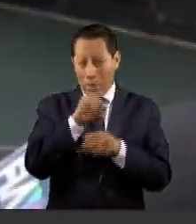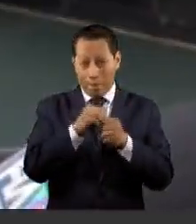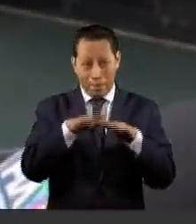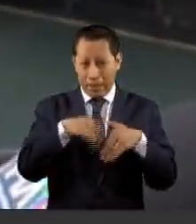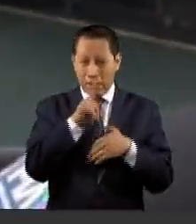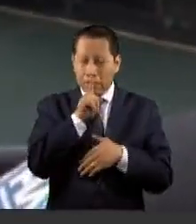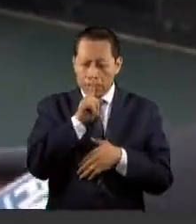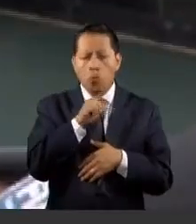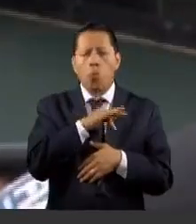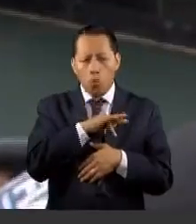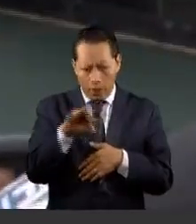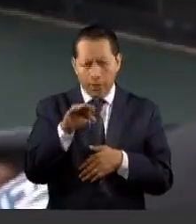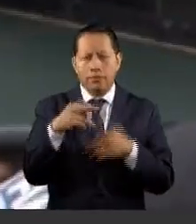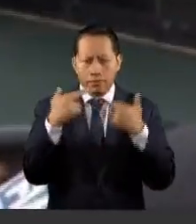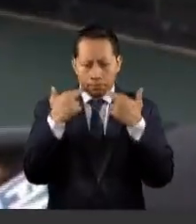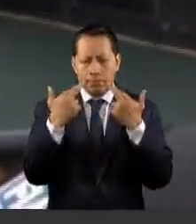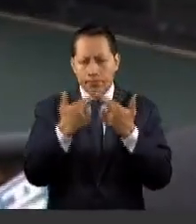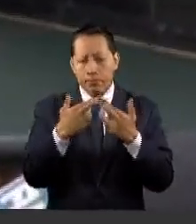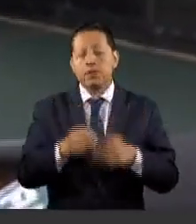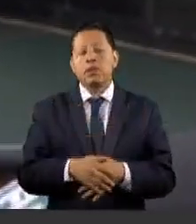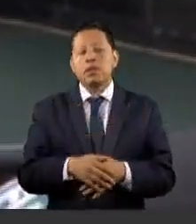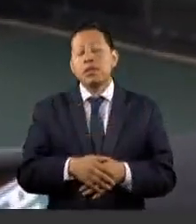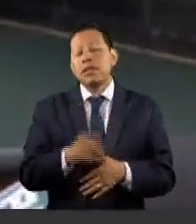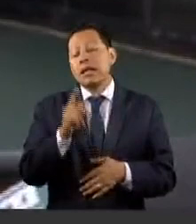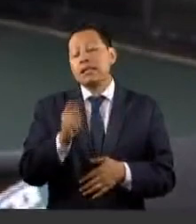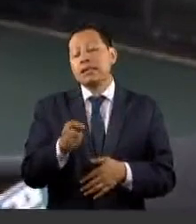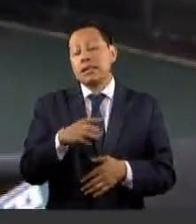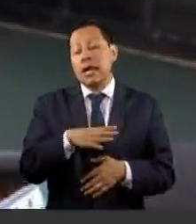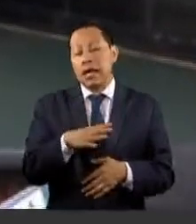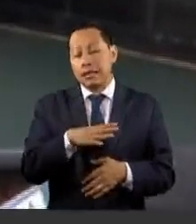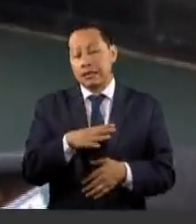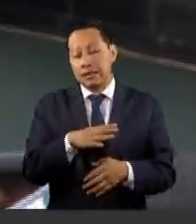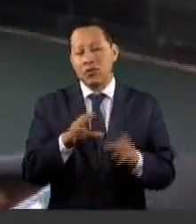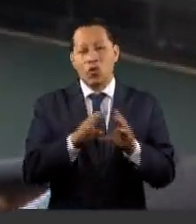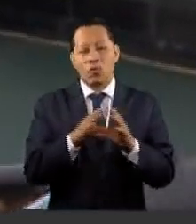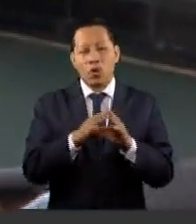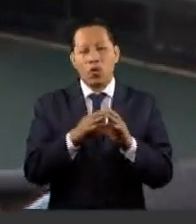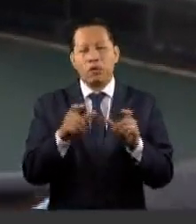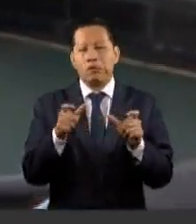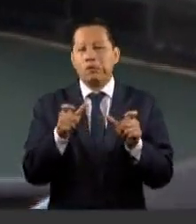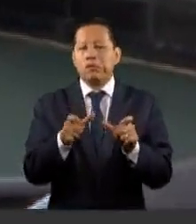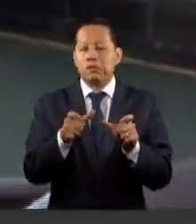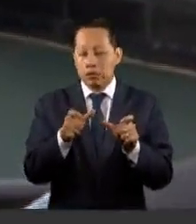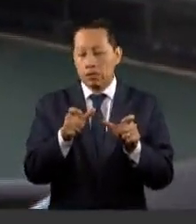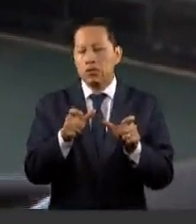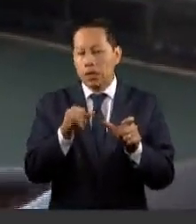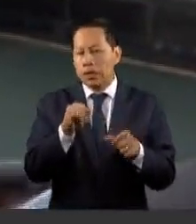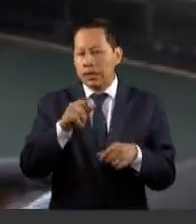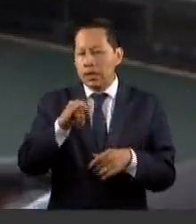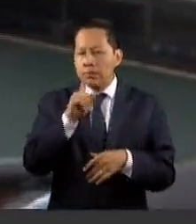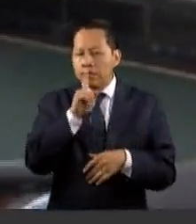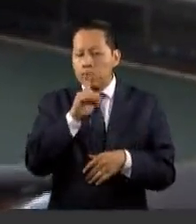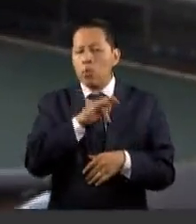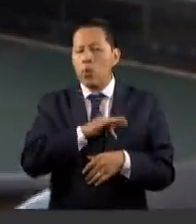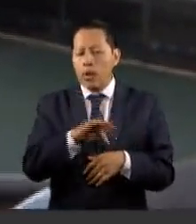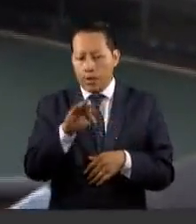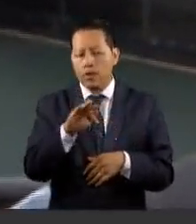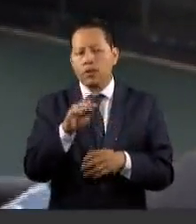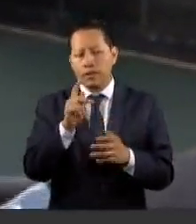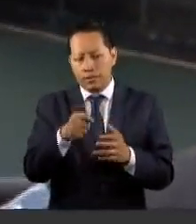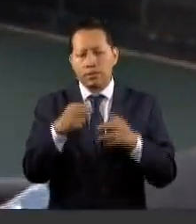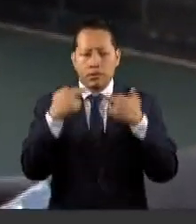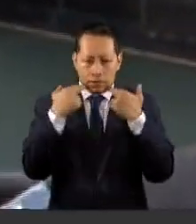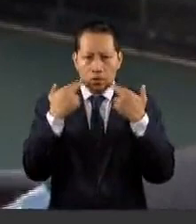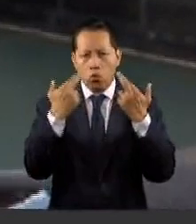que el cinturón que estaba de operativo ya no lo va a tener el INAI. El INAI va a poder resolver, va a poder